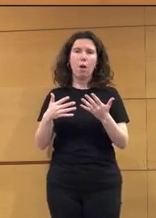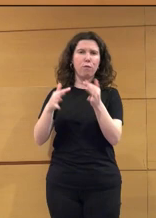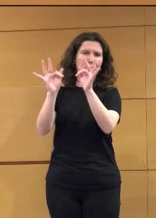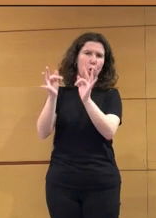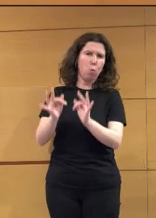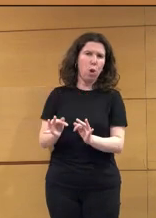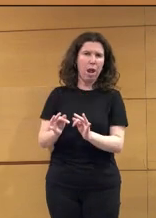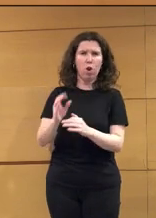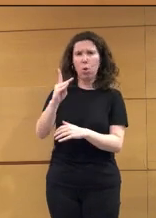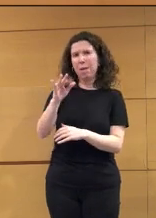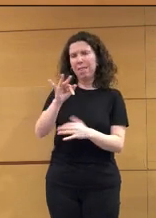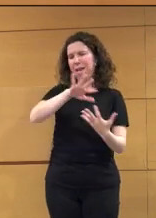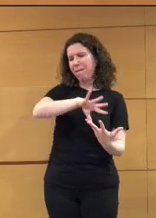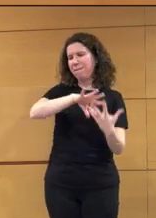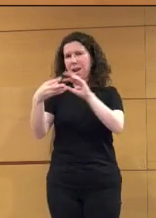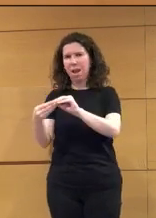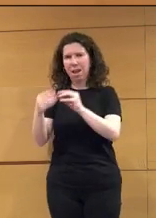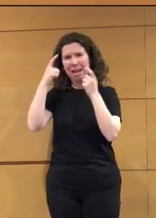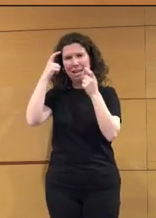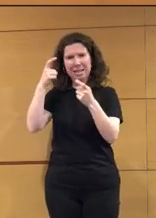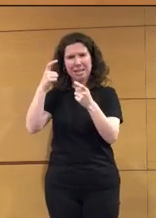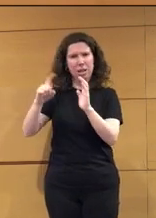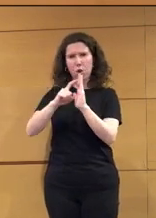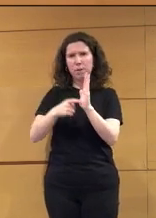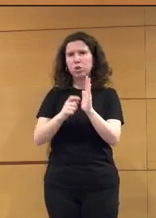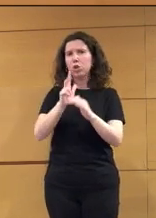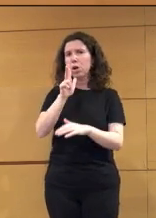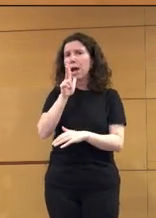que podemos a HTML, pero como